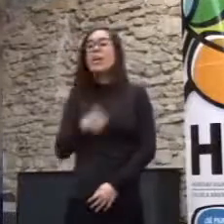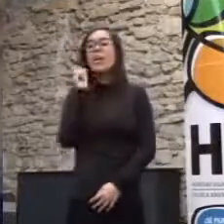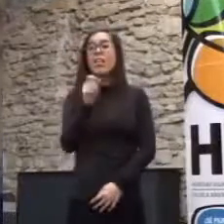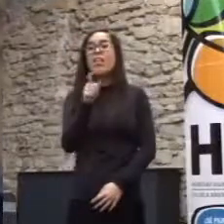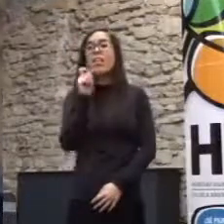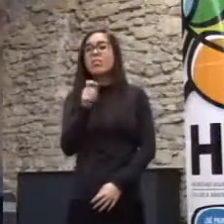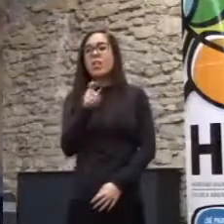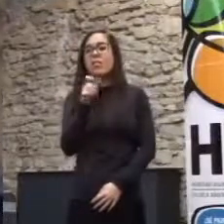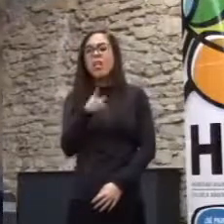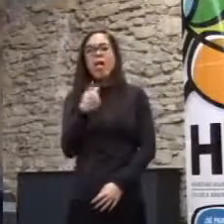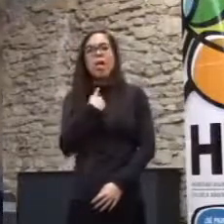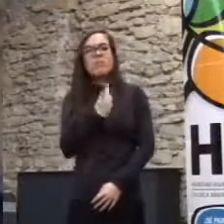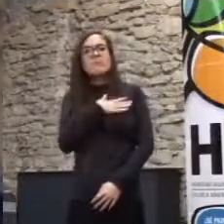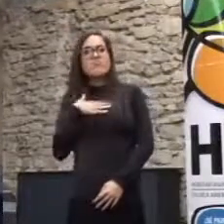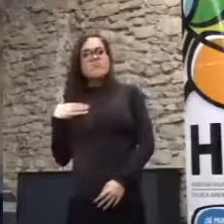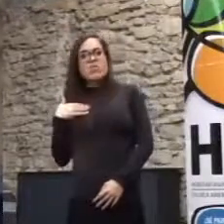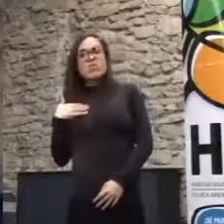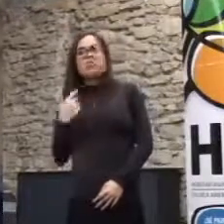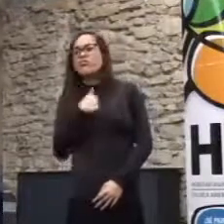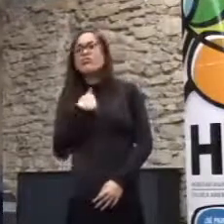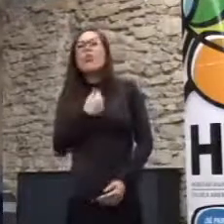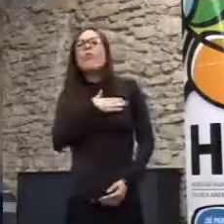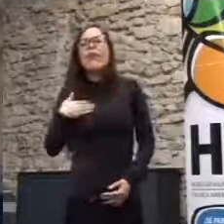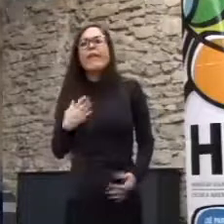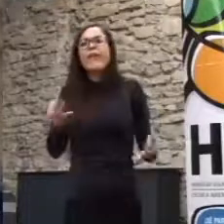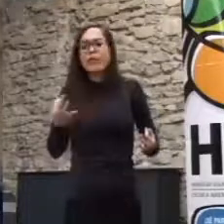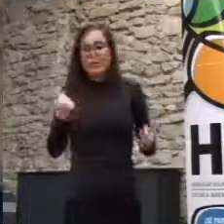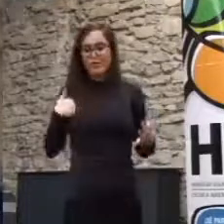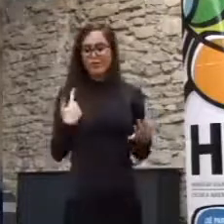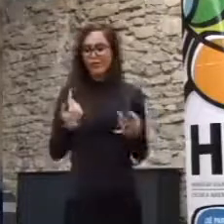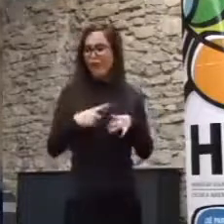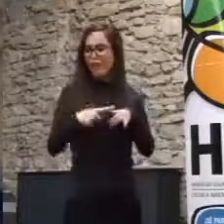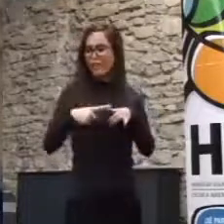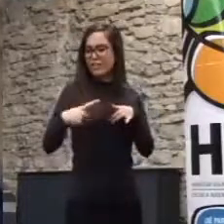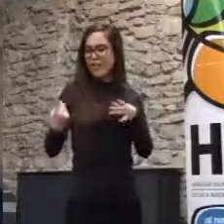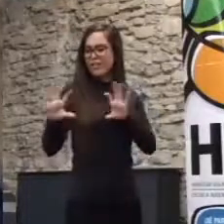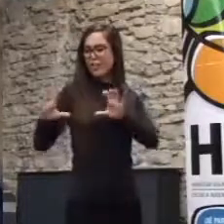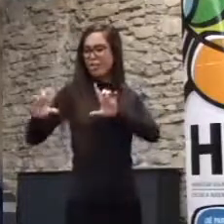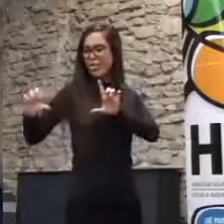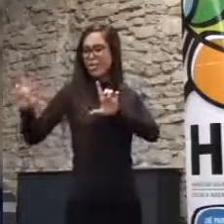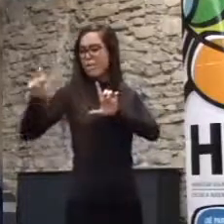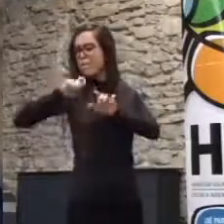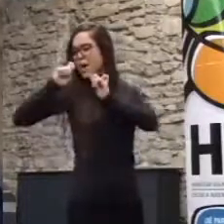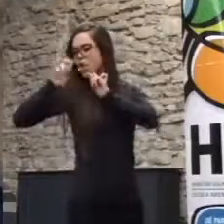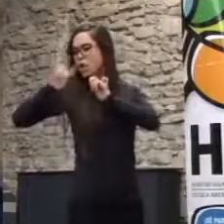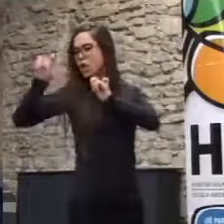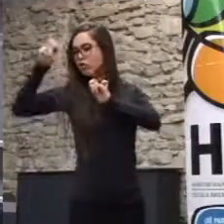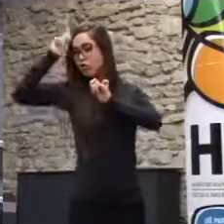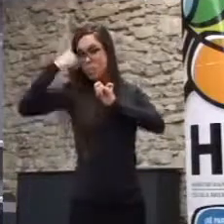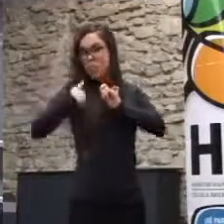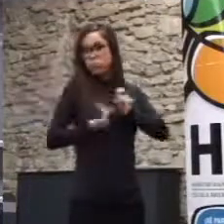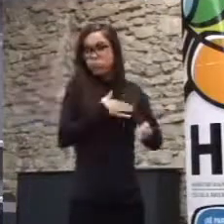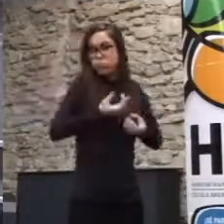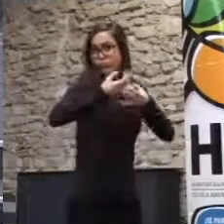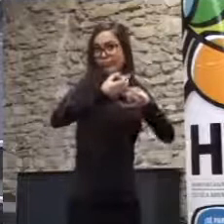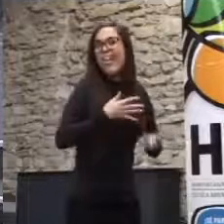contar al día siguiente algo que nadie más pueda contar. Y me parece que mis lectores lo merecen. Vaya. Hombre, sí. Nos tenemos que diferenciar, en eso estamos de